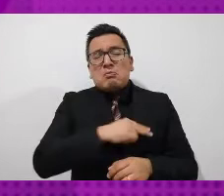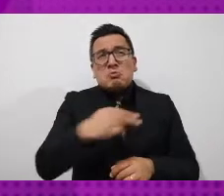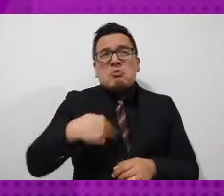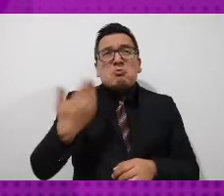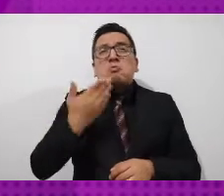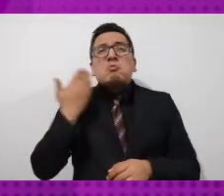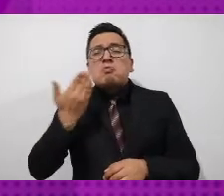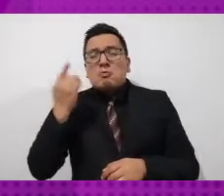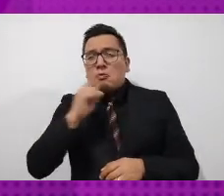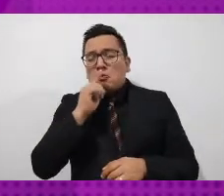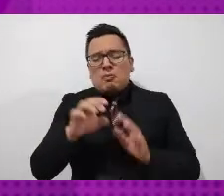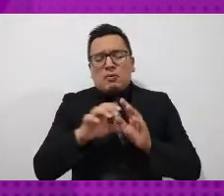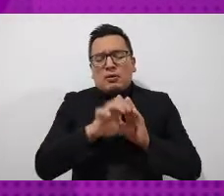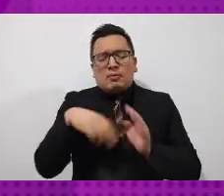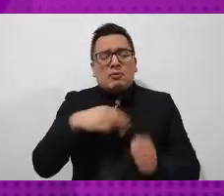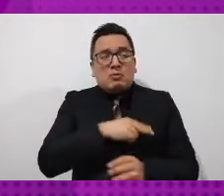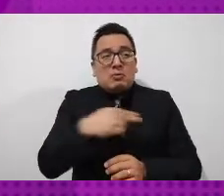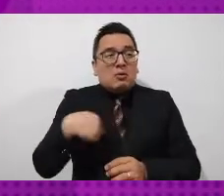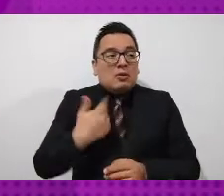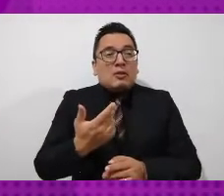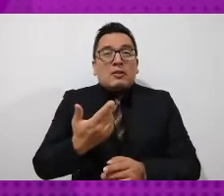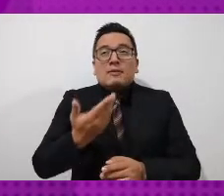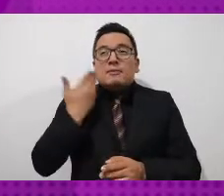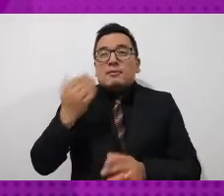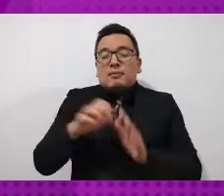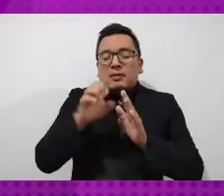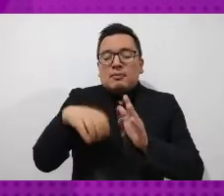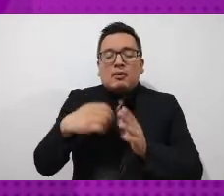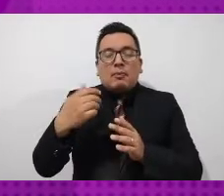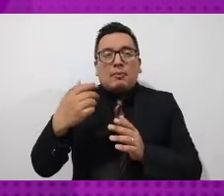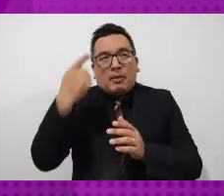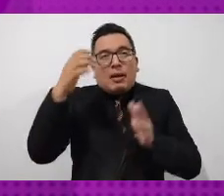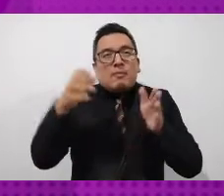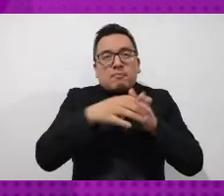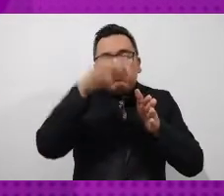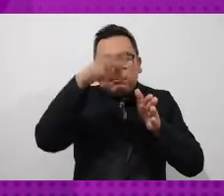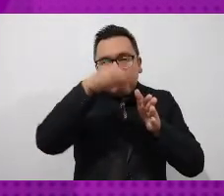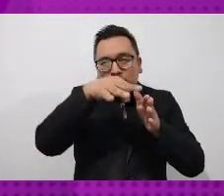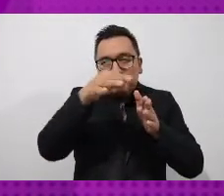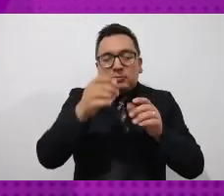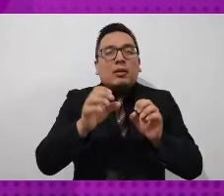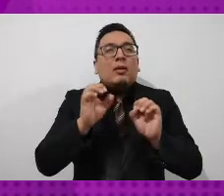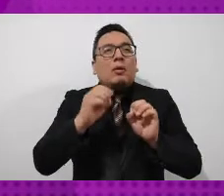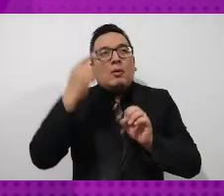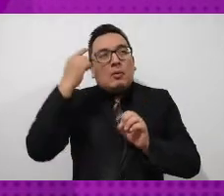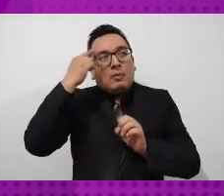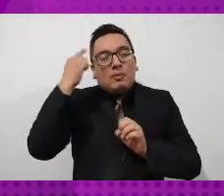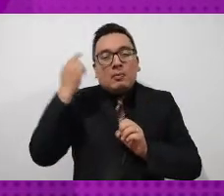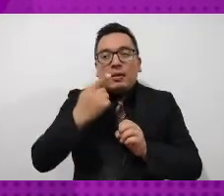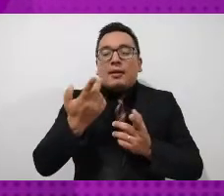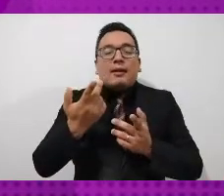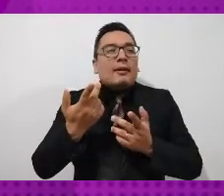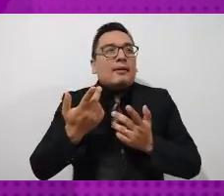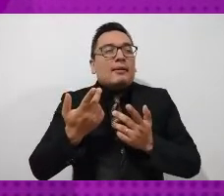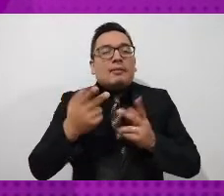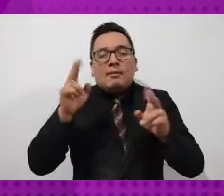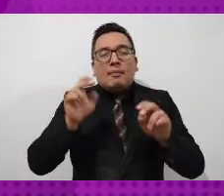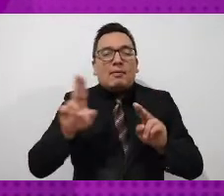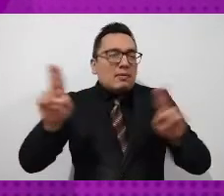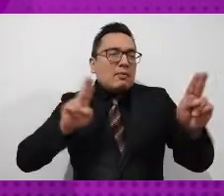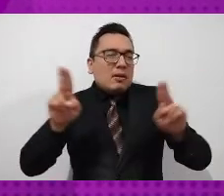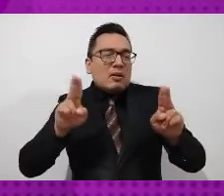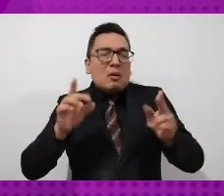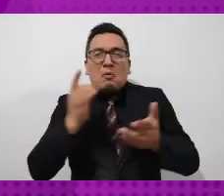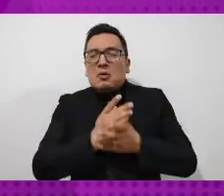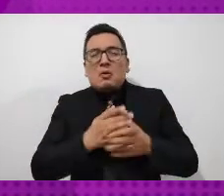Es decir, estamos acostumbrados a que cuando hablamos de procesos electorales, de vida democrática, es única y exclusivamente ir a votar.